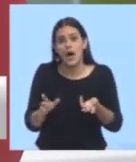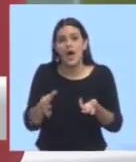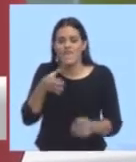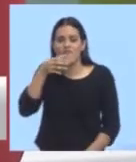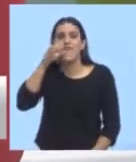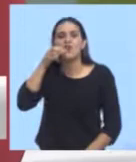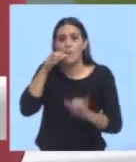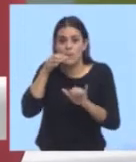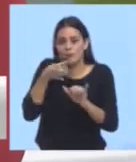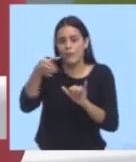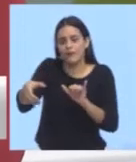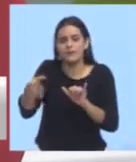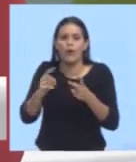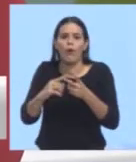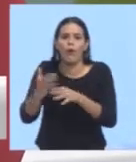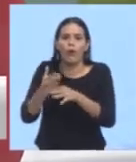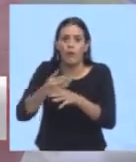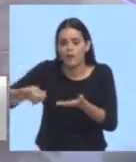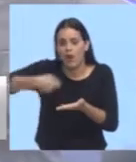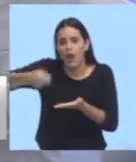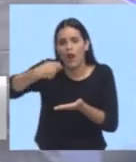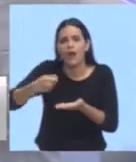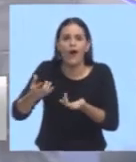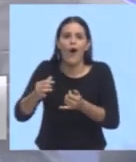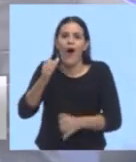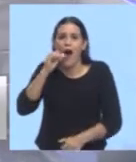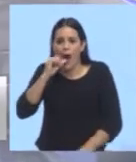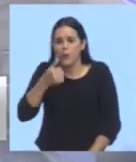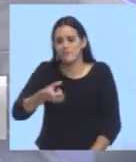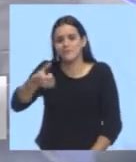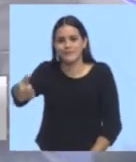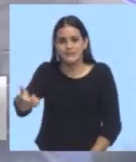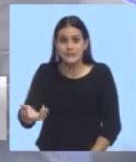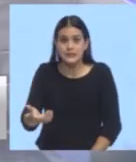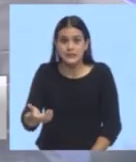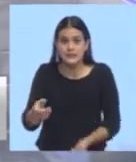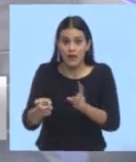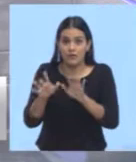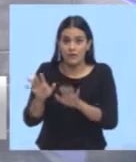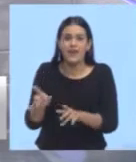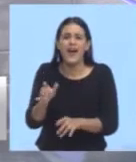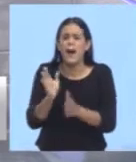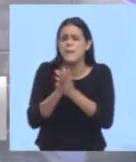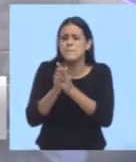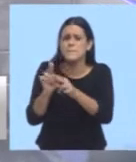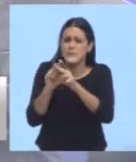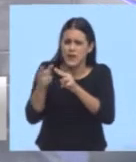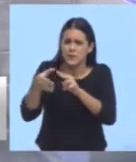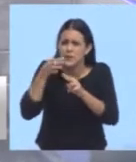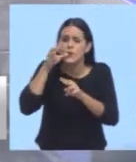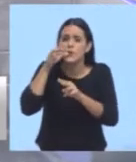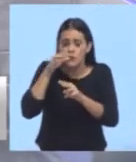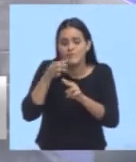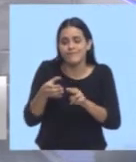vaso cubierto a partir se hacen en las oficinas a veces sacar un poco de tu agua en un mismo envase y pues